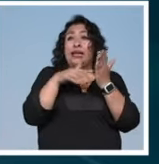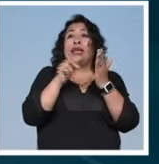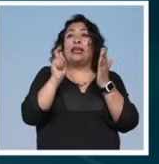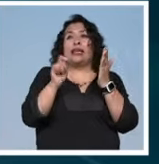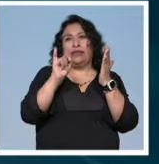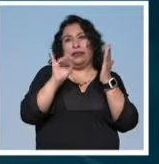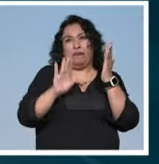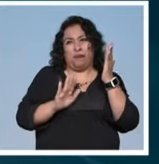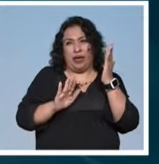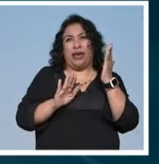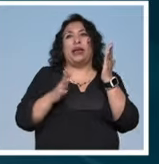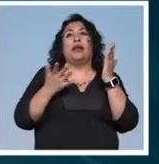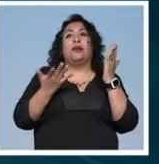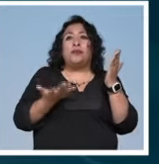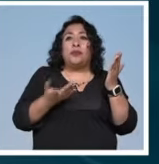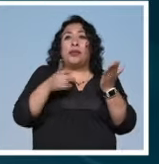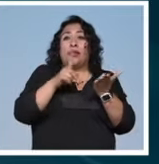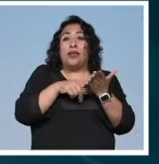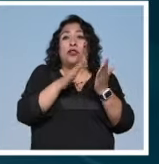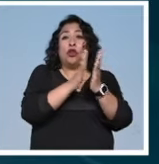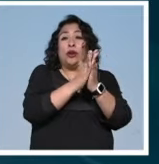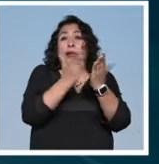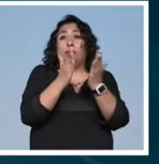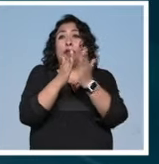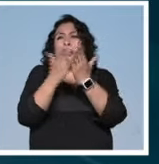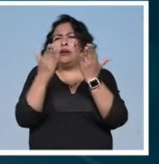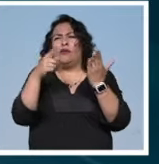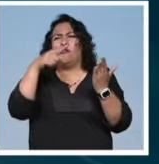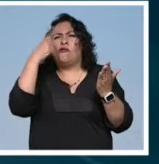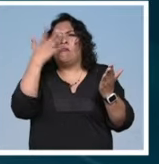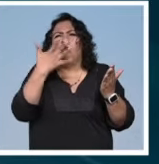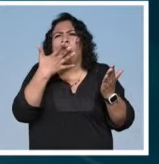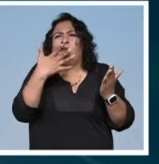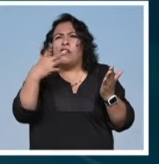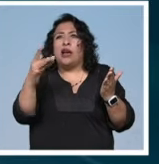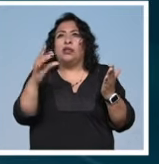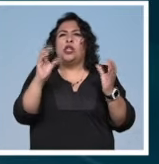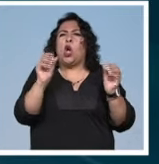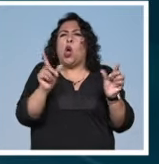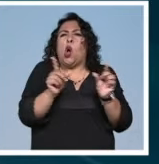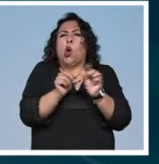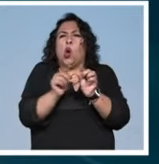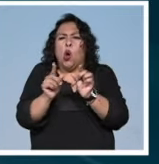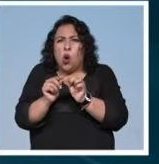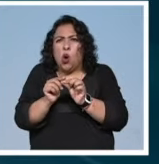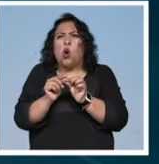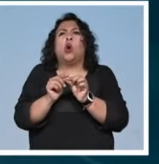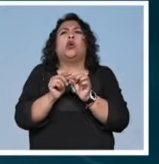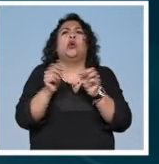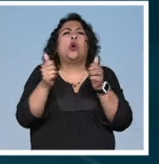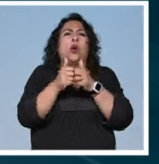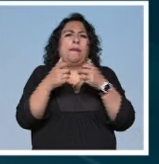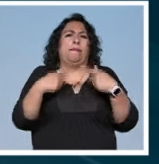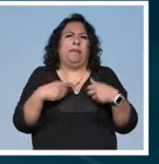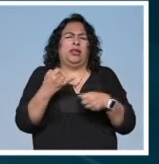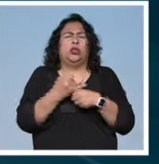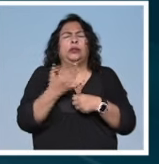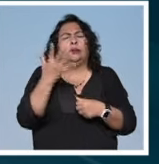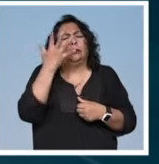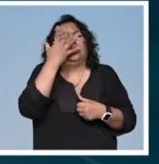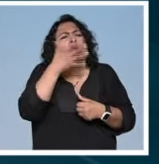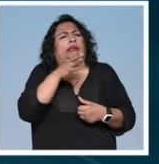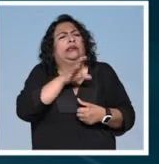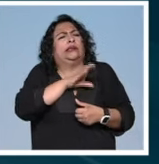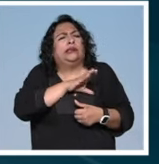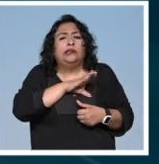imagen. Y entonces a través de estos libros que son tan sencillos y a la vez tan cortitos, pero con personajes muy entrañables,